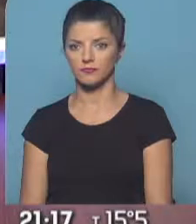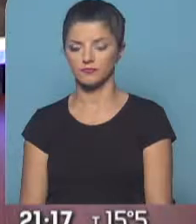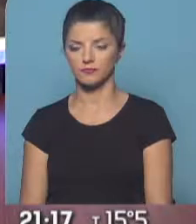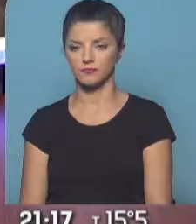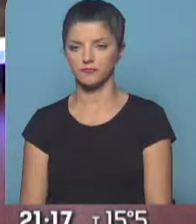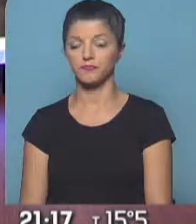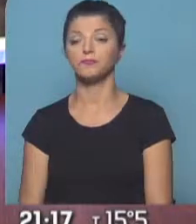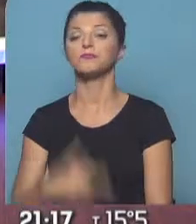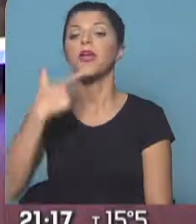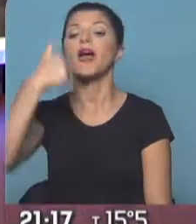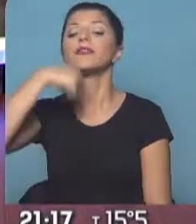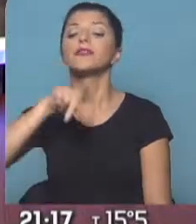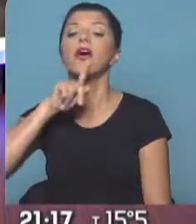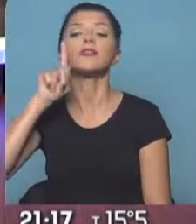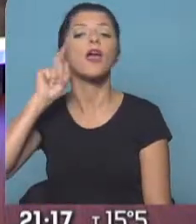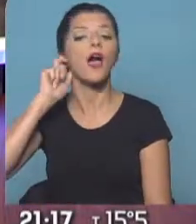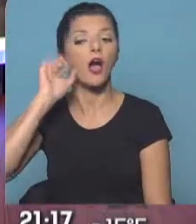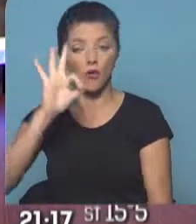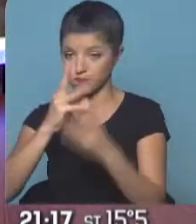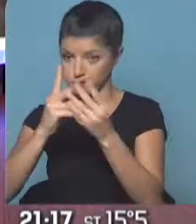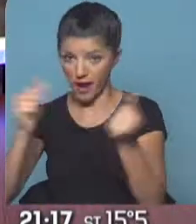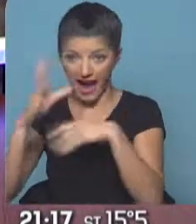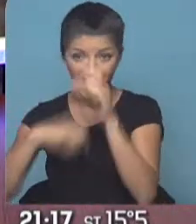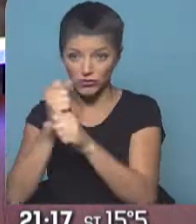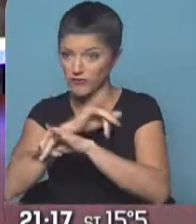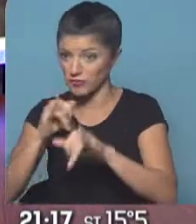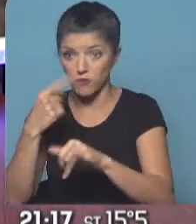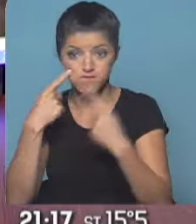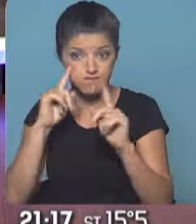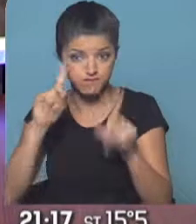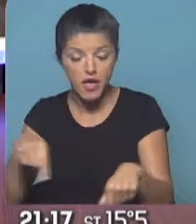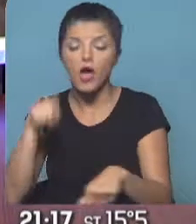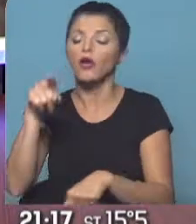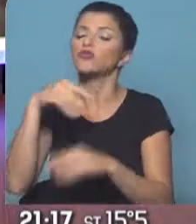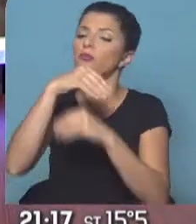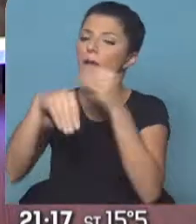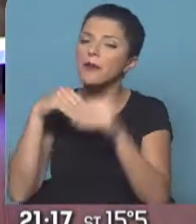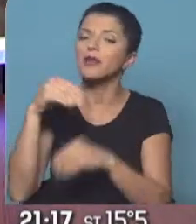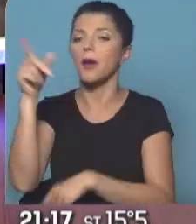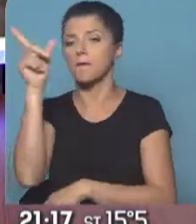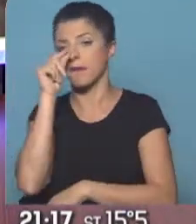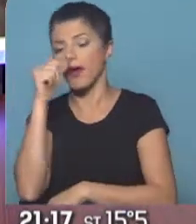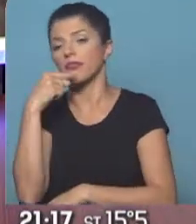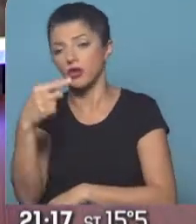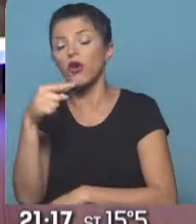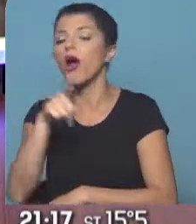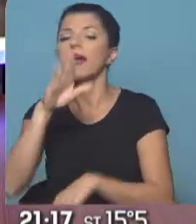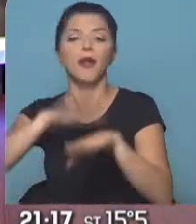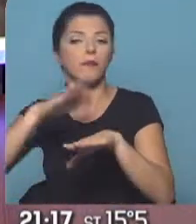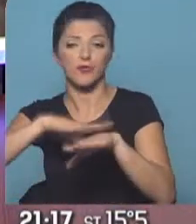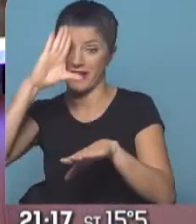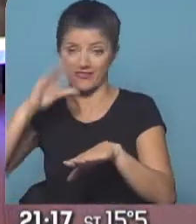La desaparición de Santiago Maldonado, por el momento nada se sabe. Una vez más, sus padres, su familia, indicó que se lo llevó a la